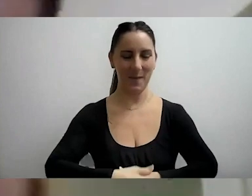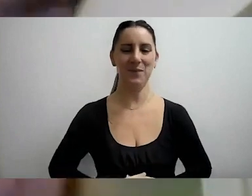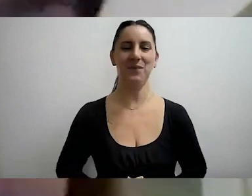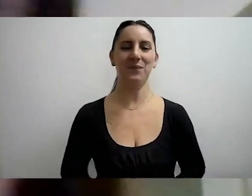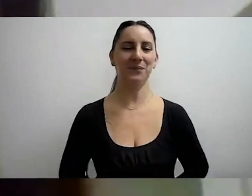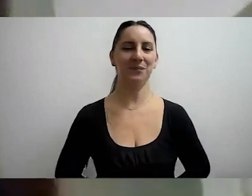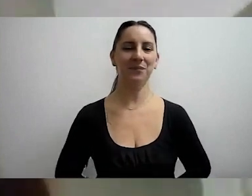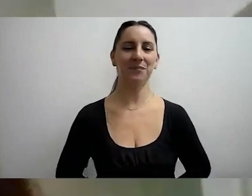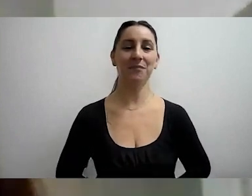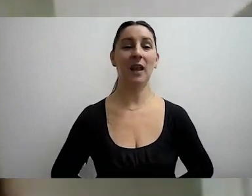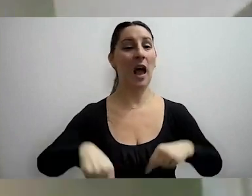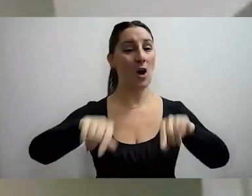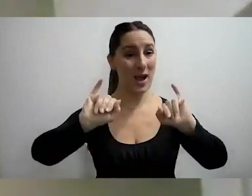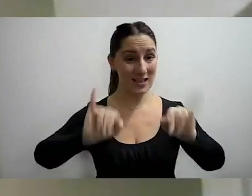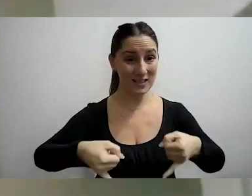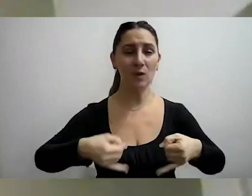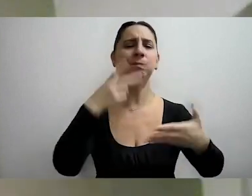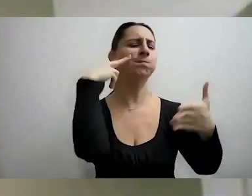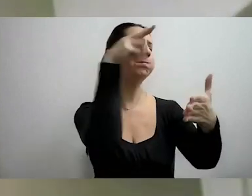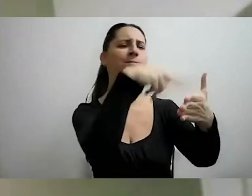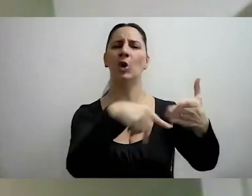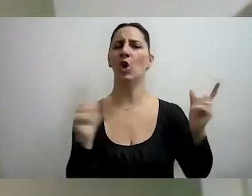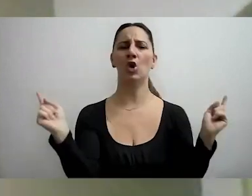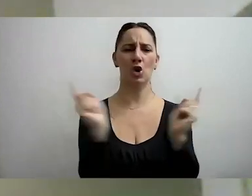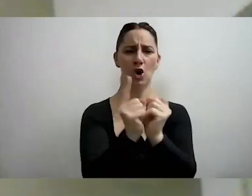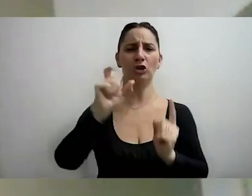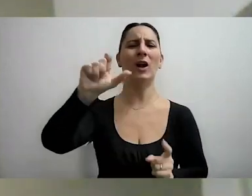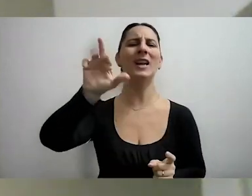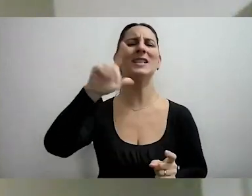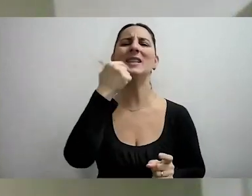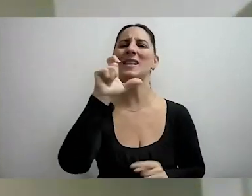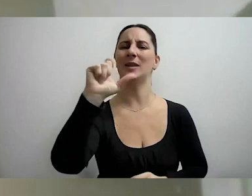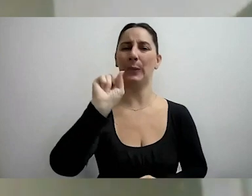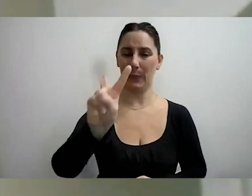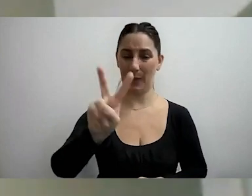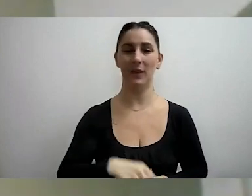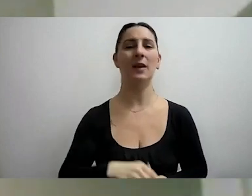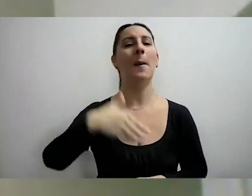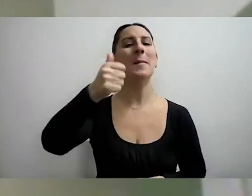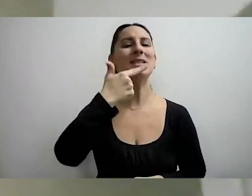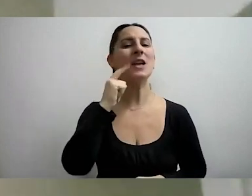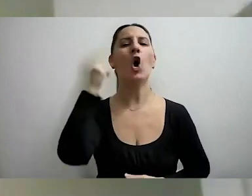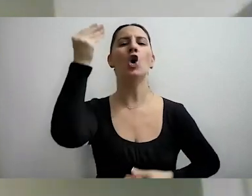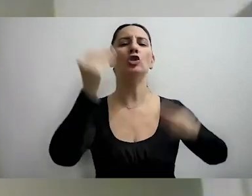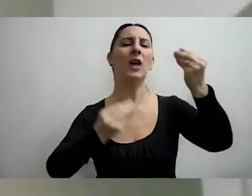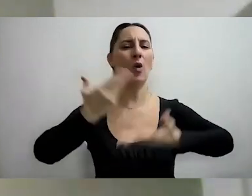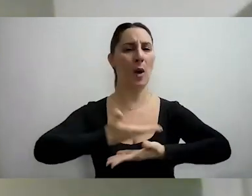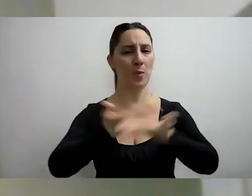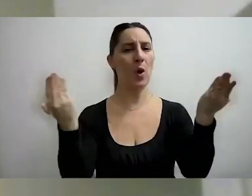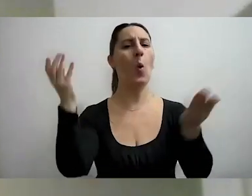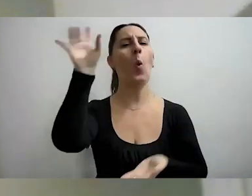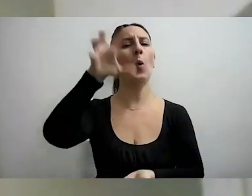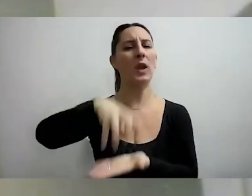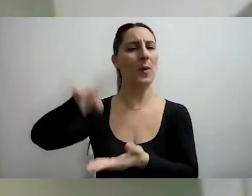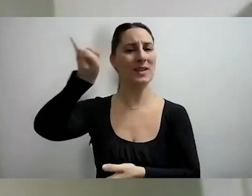Ahora sí, voy a leer un segundito el currículum de Cristina. Cristina Mansilla es contadora pública de la Universidad Nacional